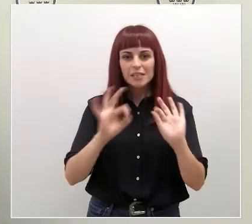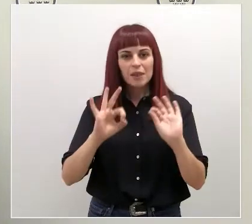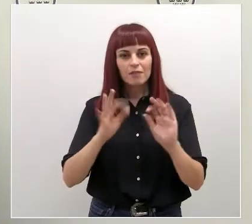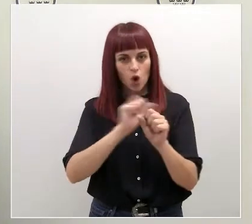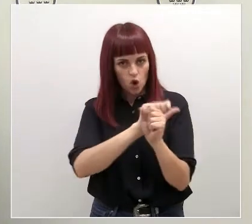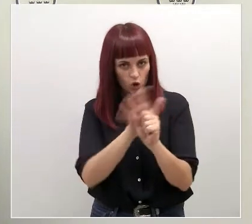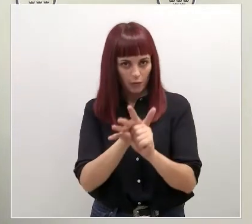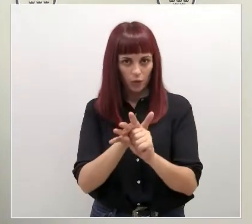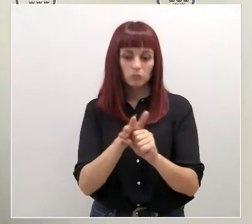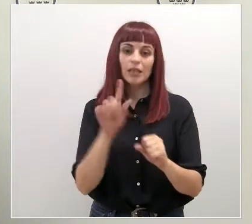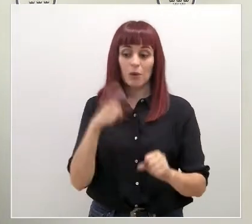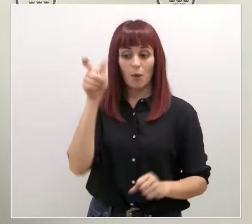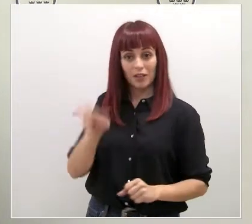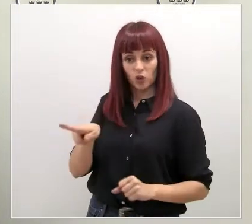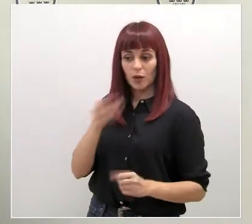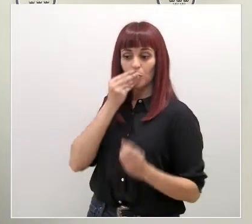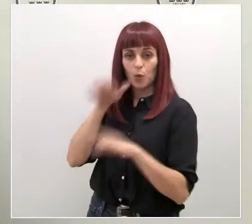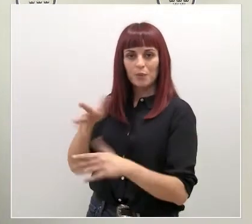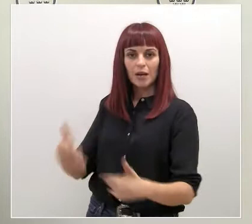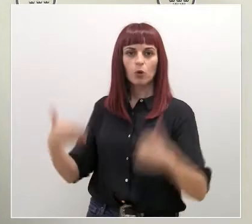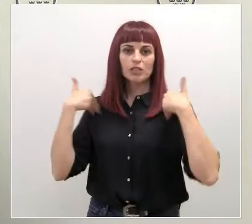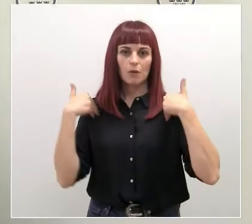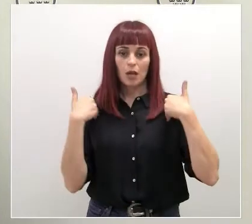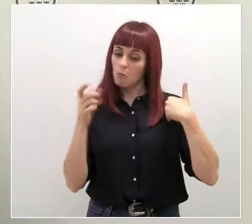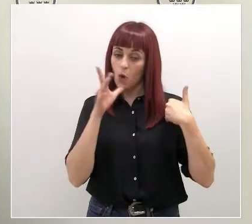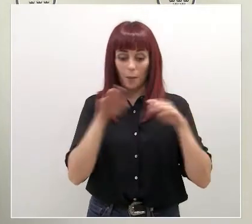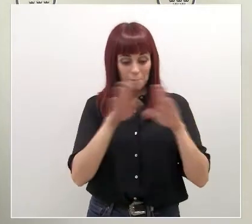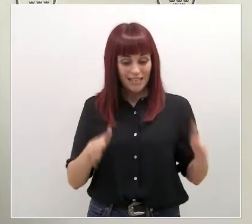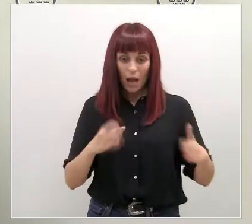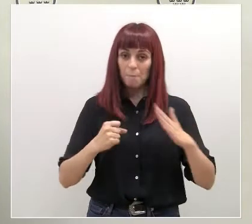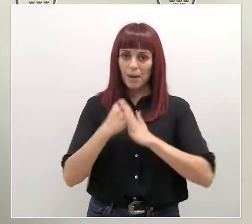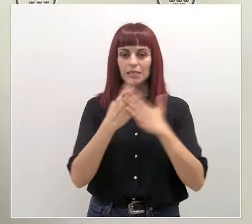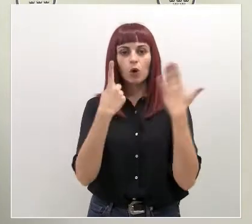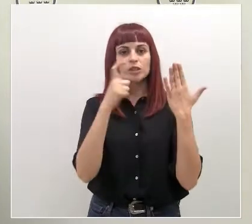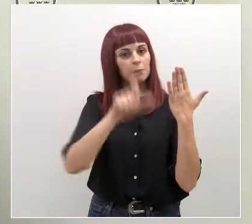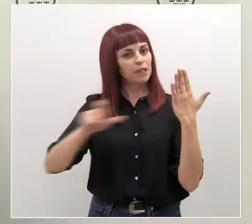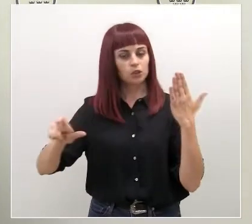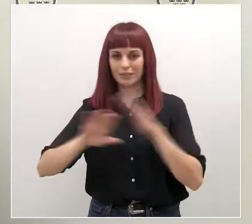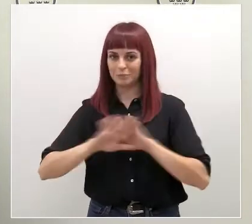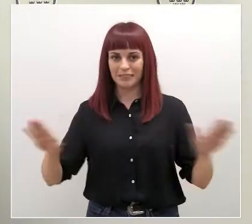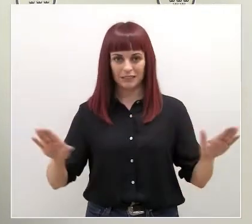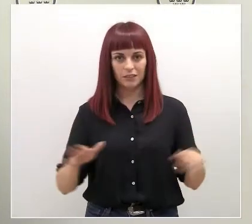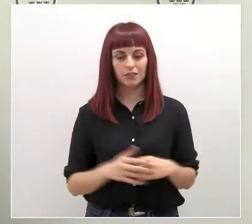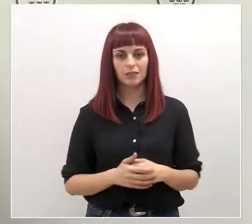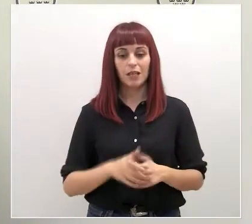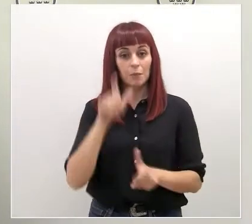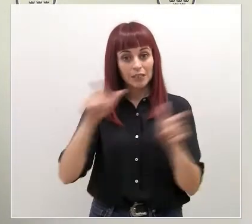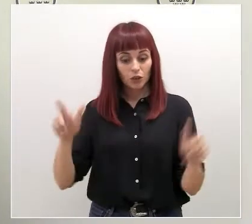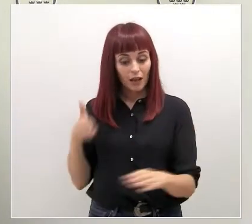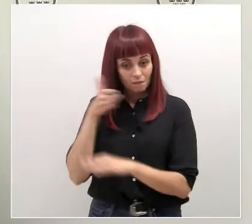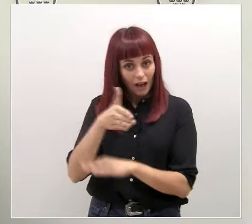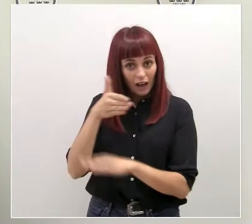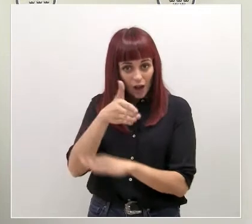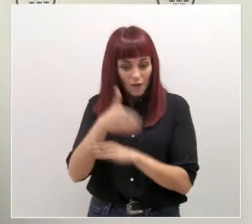la designación de un responsable, la ocupación de las mesas debe ser de un máximo de 6 personas, todos los asistentes